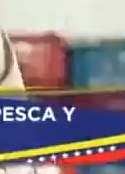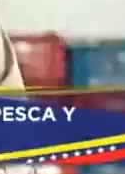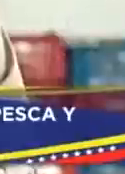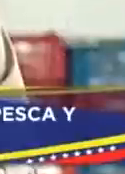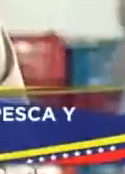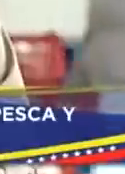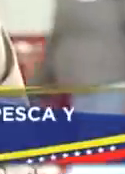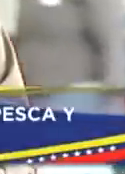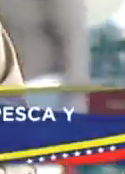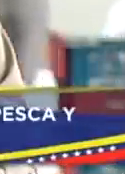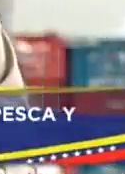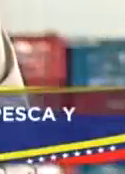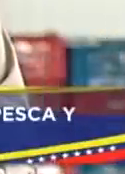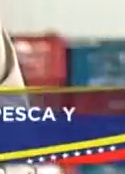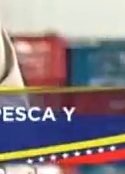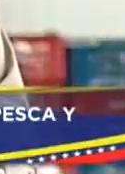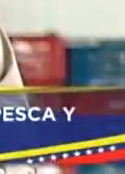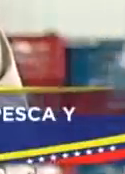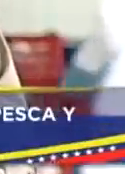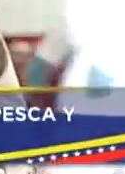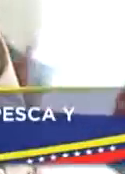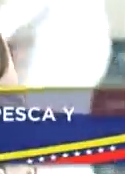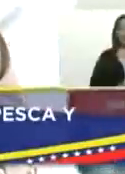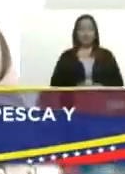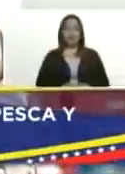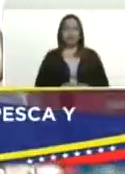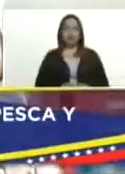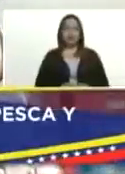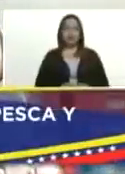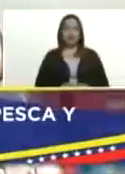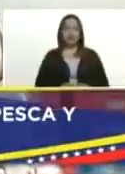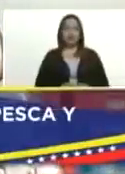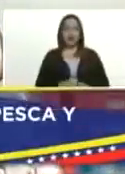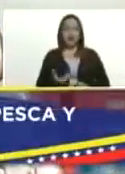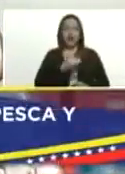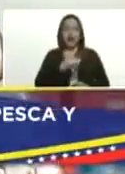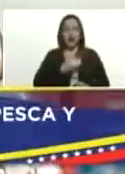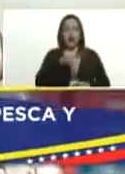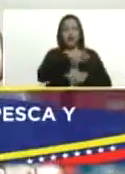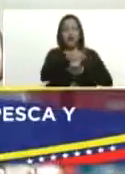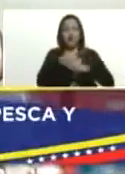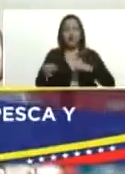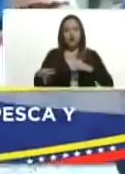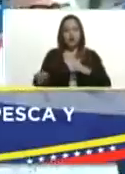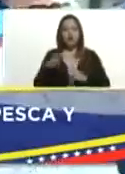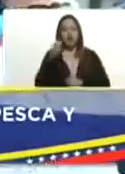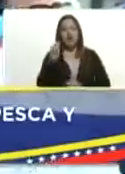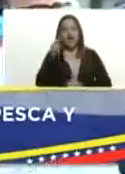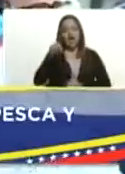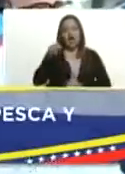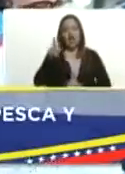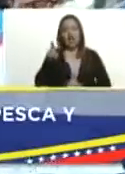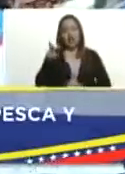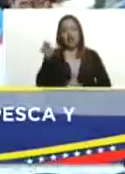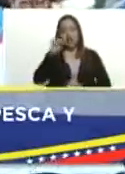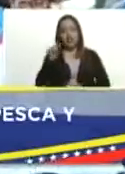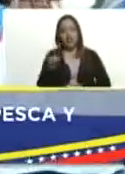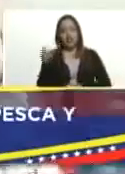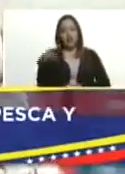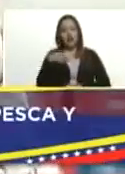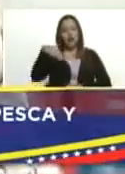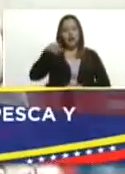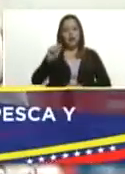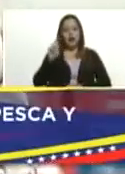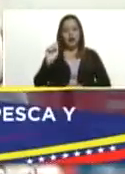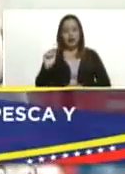el alcalde del municipio Andrés Mata, San José de Aerocuar, Ilat Veloz,